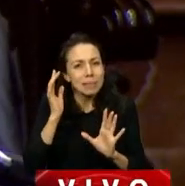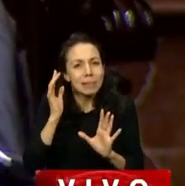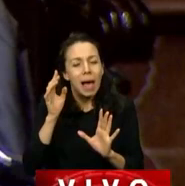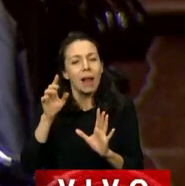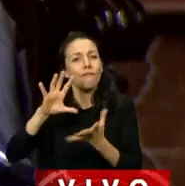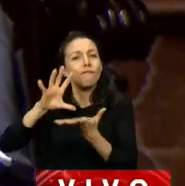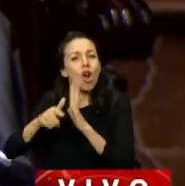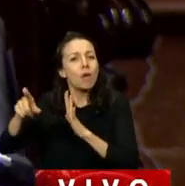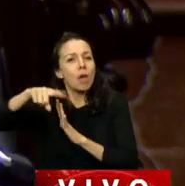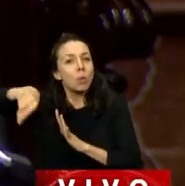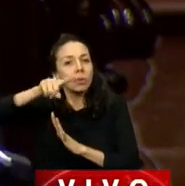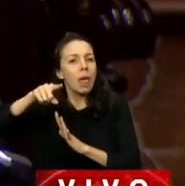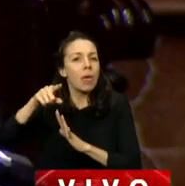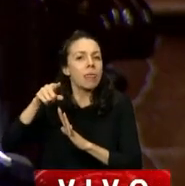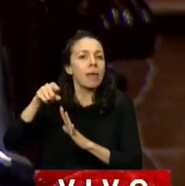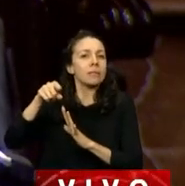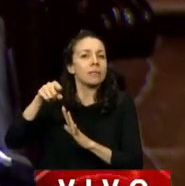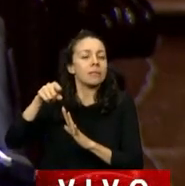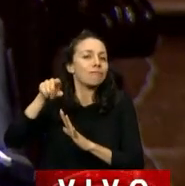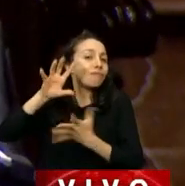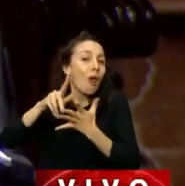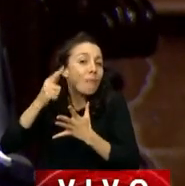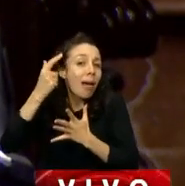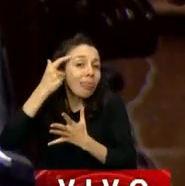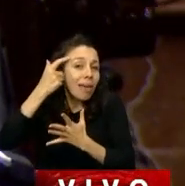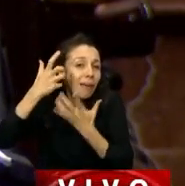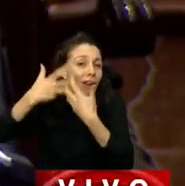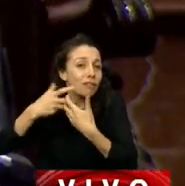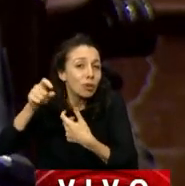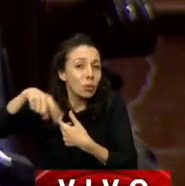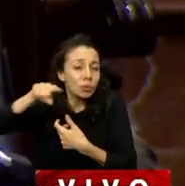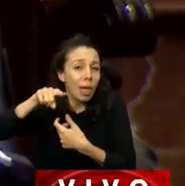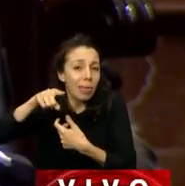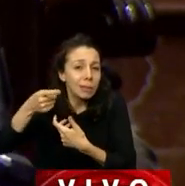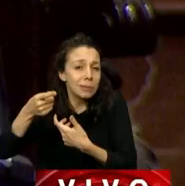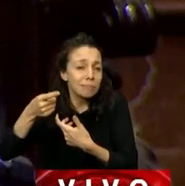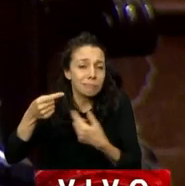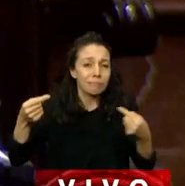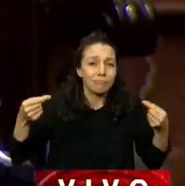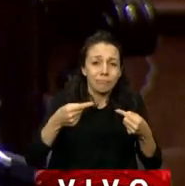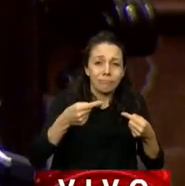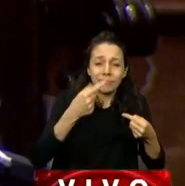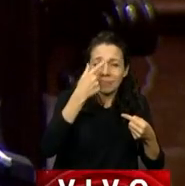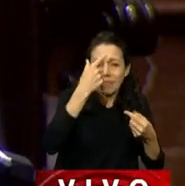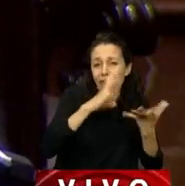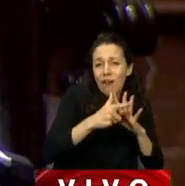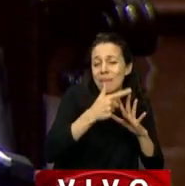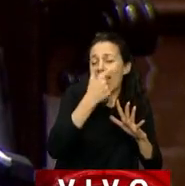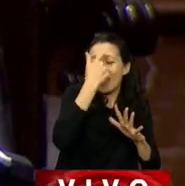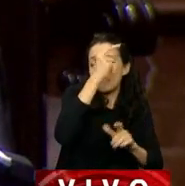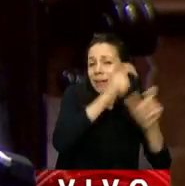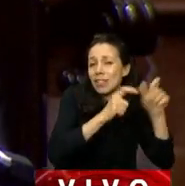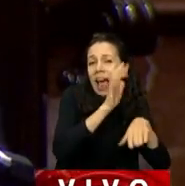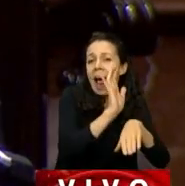comprenden ustedes, la razón de ustedes, pueda ir de la mano de la razón de los artistas, de la razón